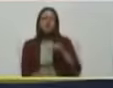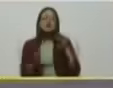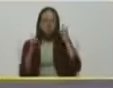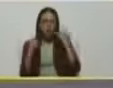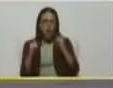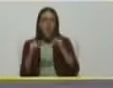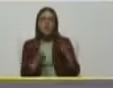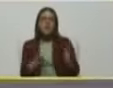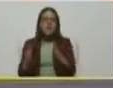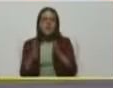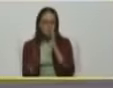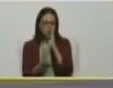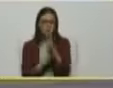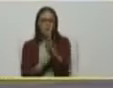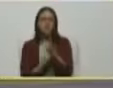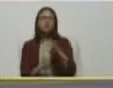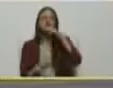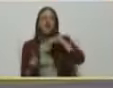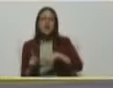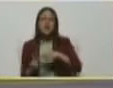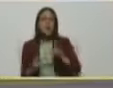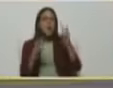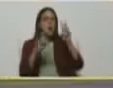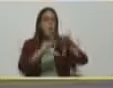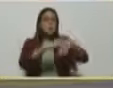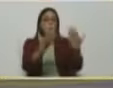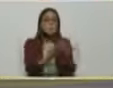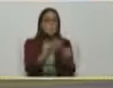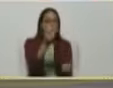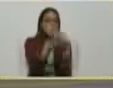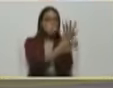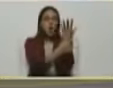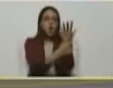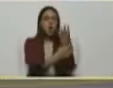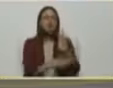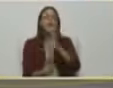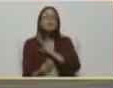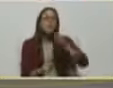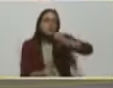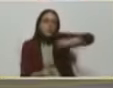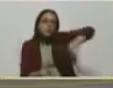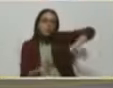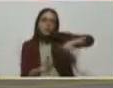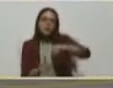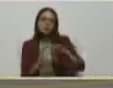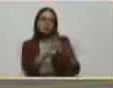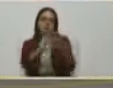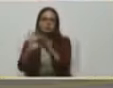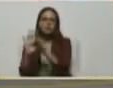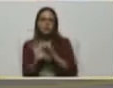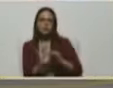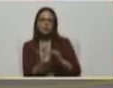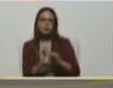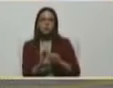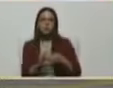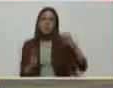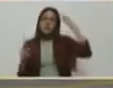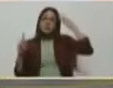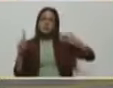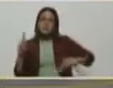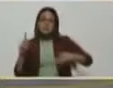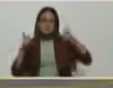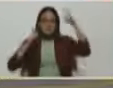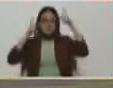la historia. El mundo nuevo que está emergiendo nos pertenece. El comandante Hugo Chávez nos lo decía en el